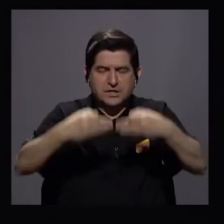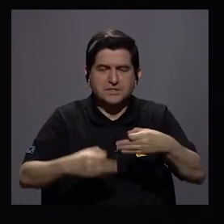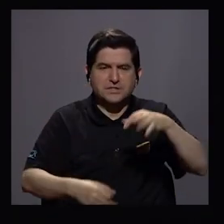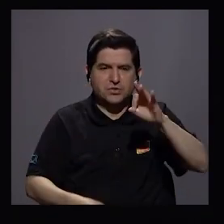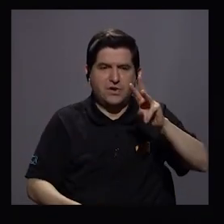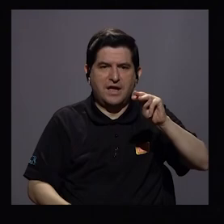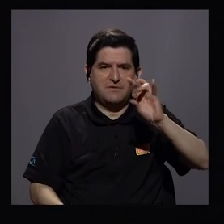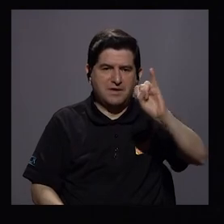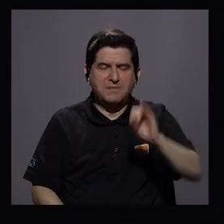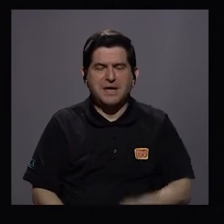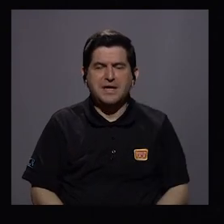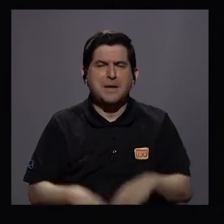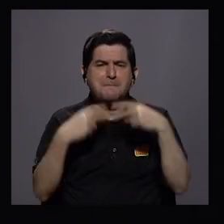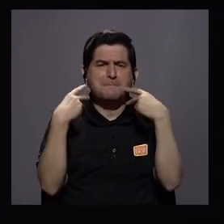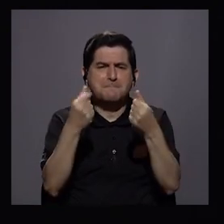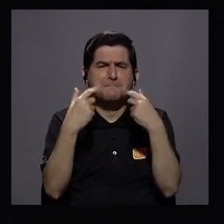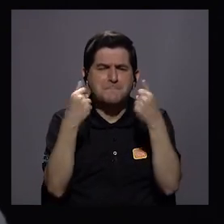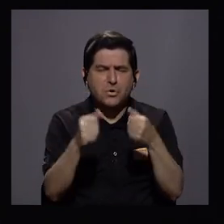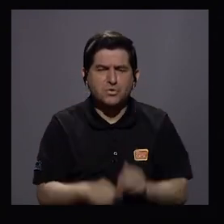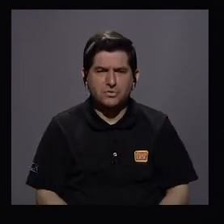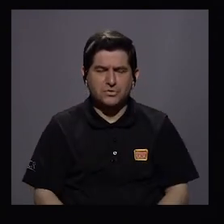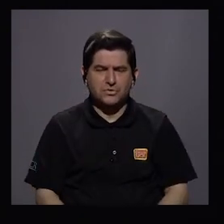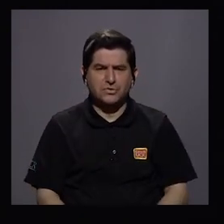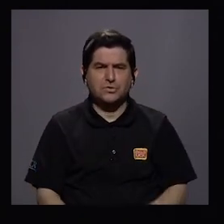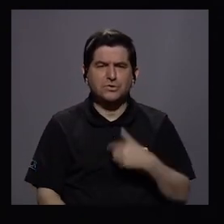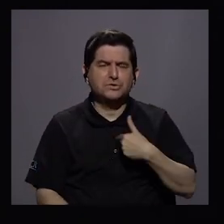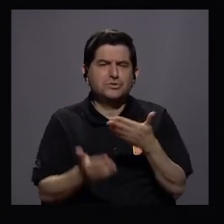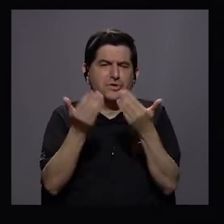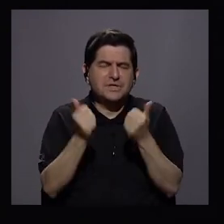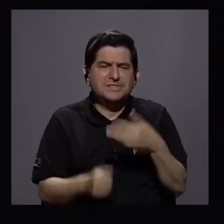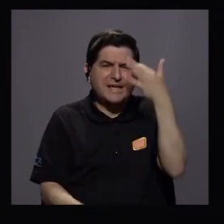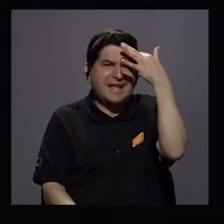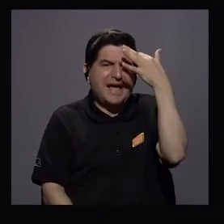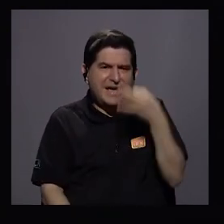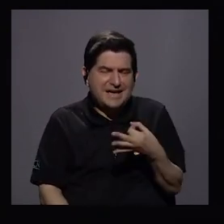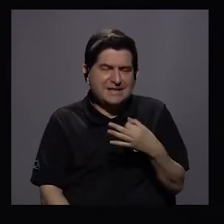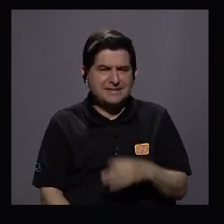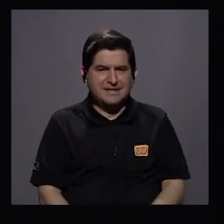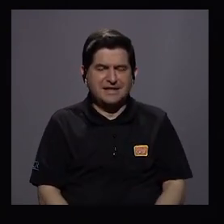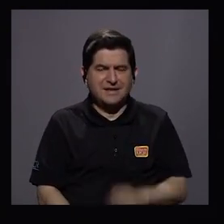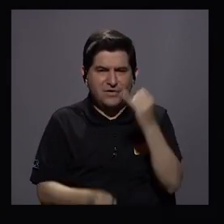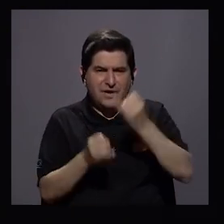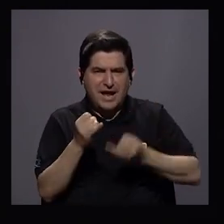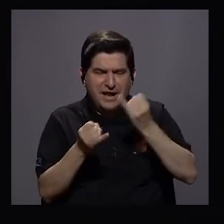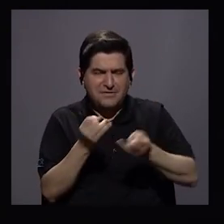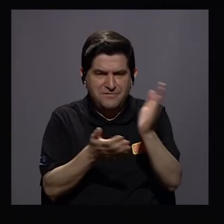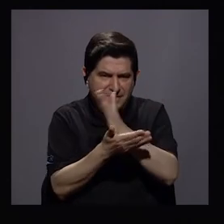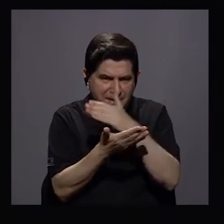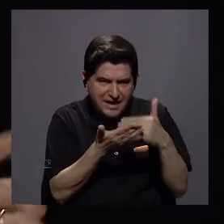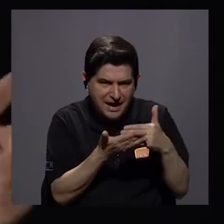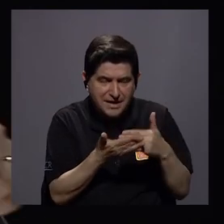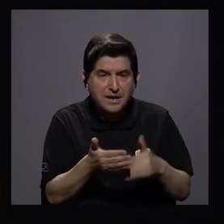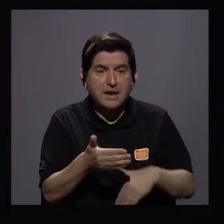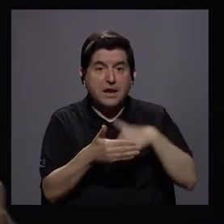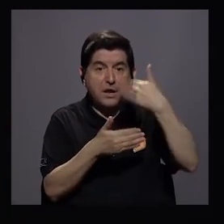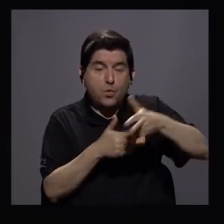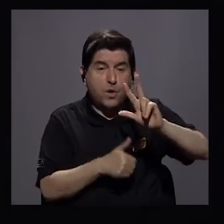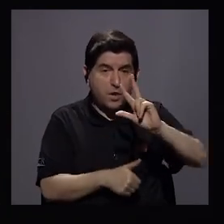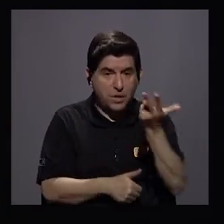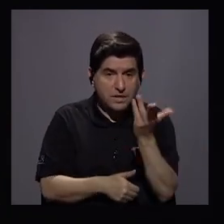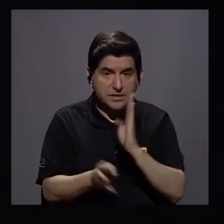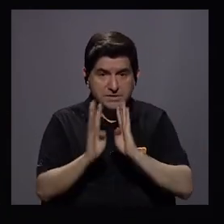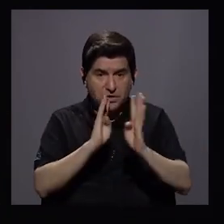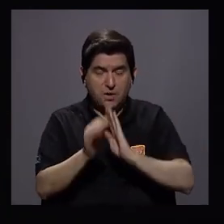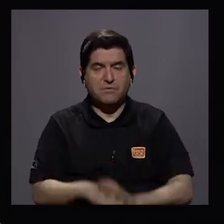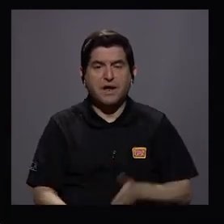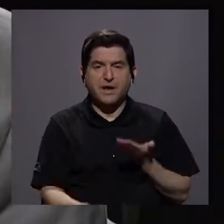del fondo urgían. Me gustaría una posición sobre eso en este cierre de bloque para inmediatamente en el tercer bloque hablar